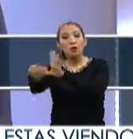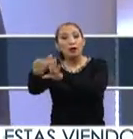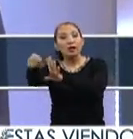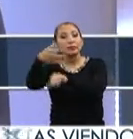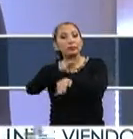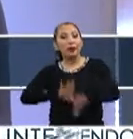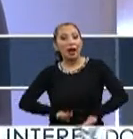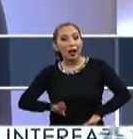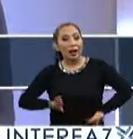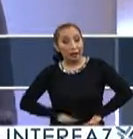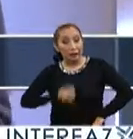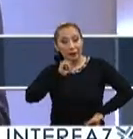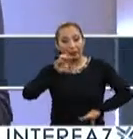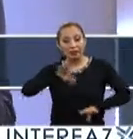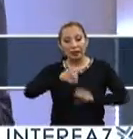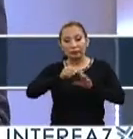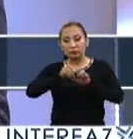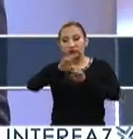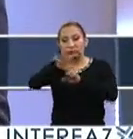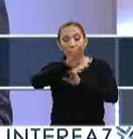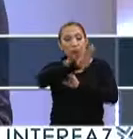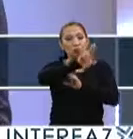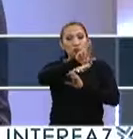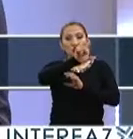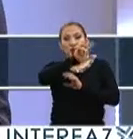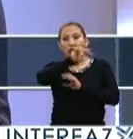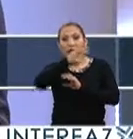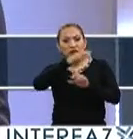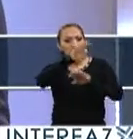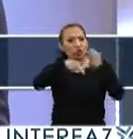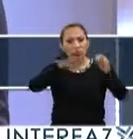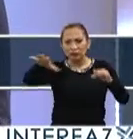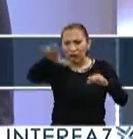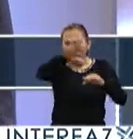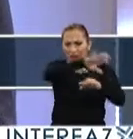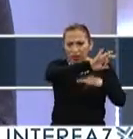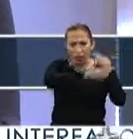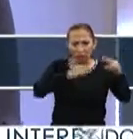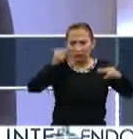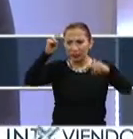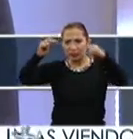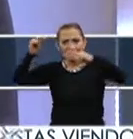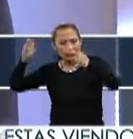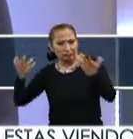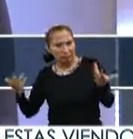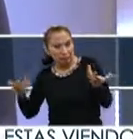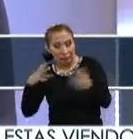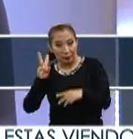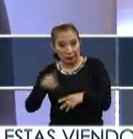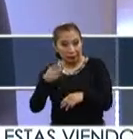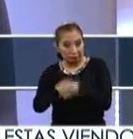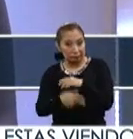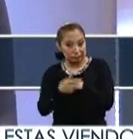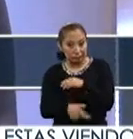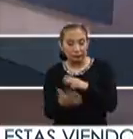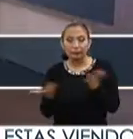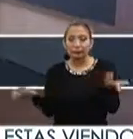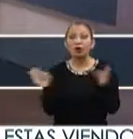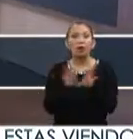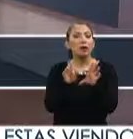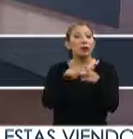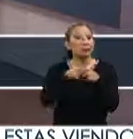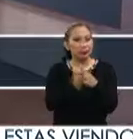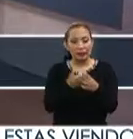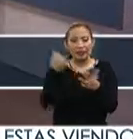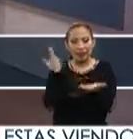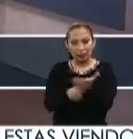de pareja. Digamos que ya estamos viendo bullying en todos los ámbitos y en todos los estratos, entonces es bastante peligroso. ¿Cómo opera